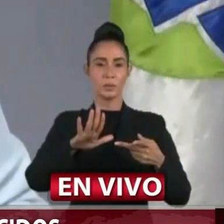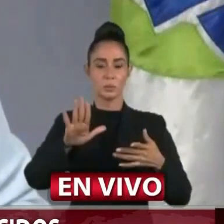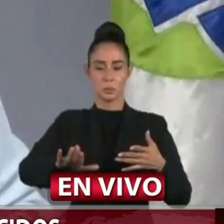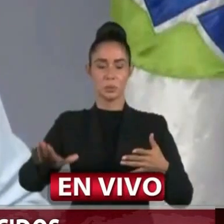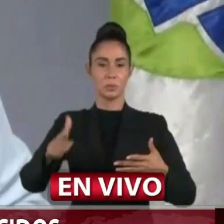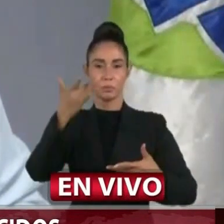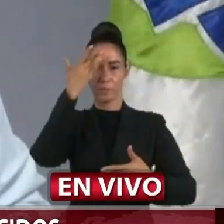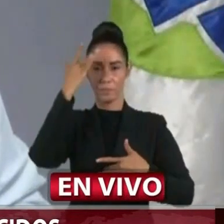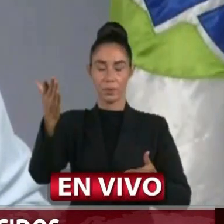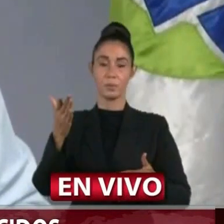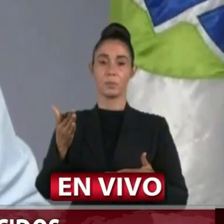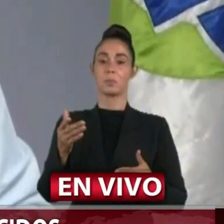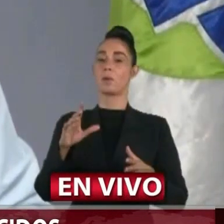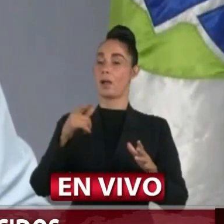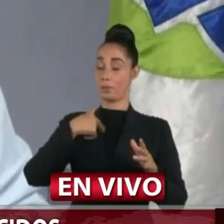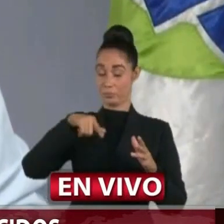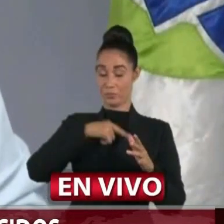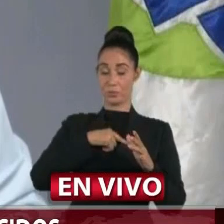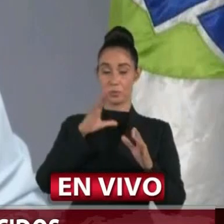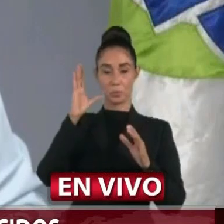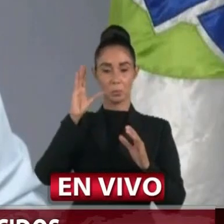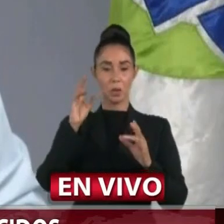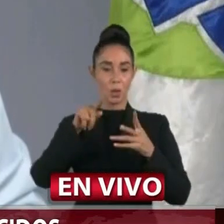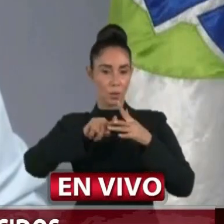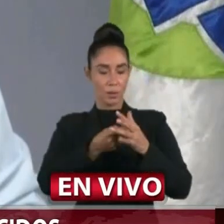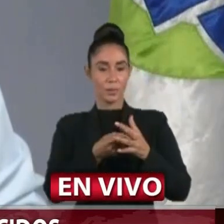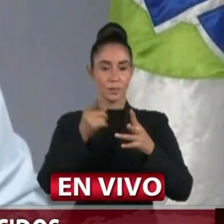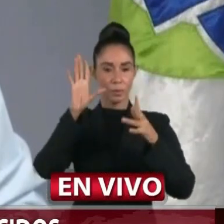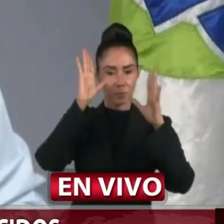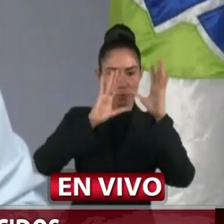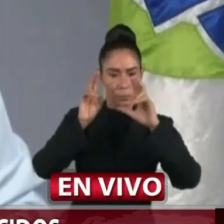Nacional de Epidemiología y le podemos